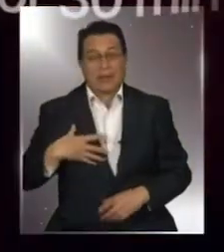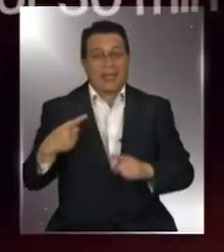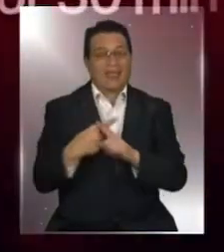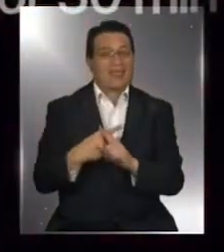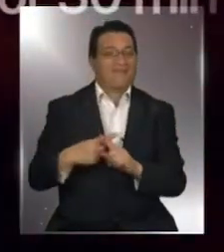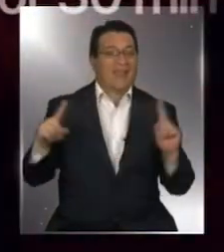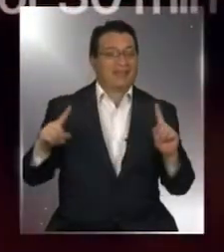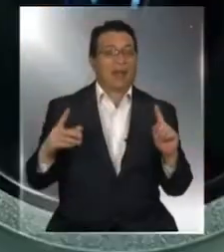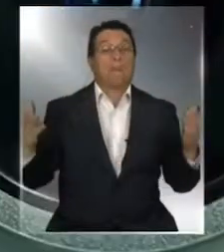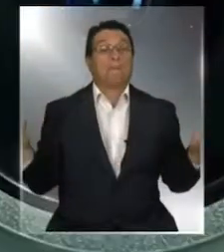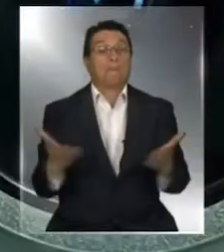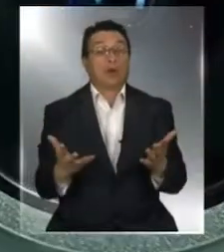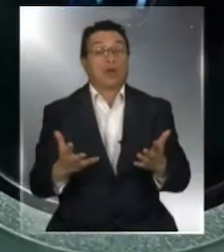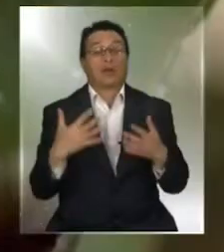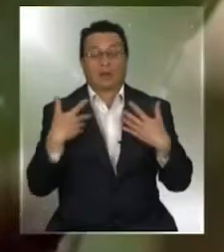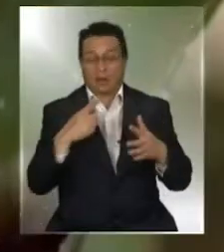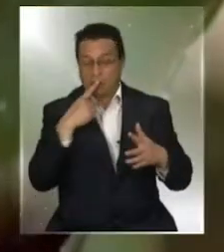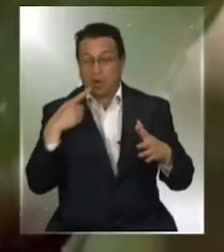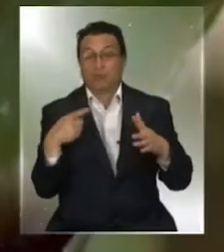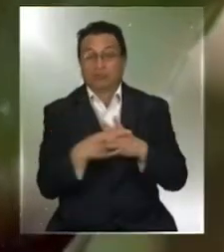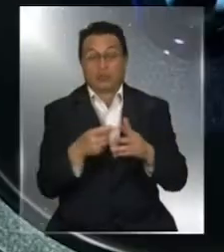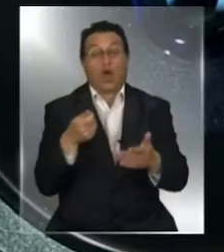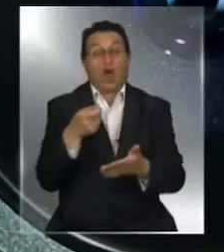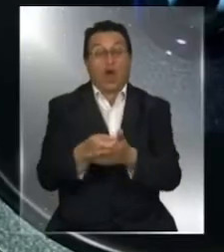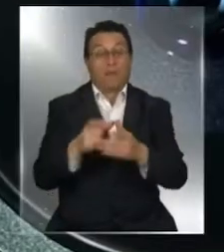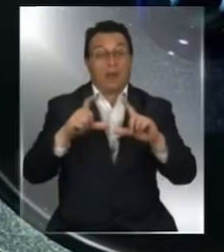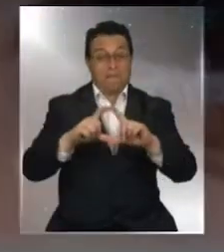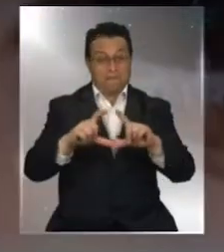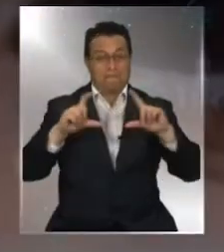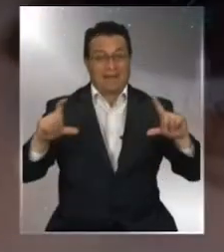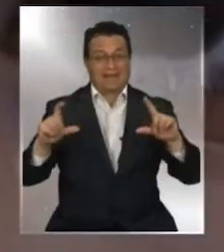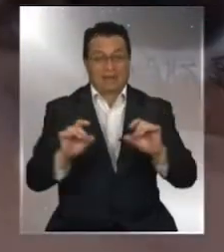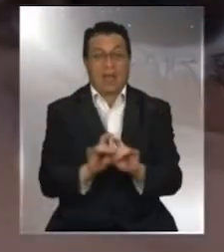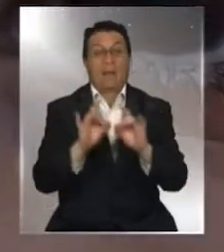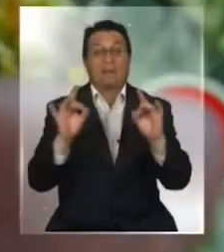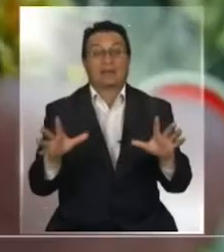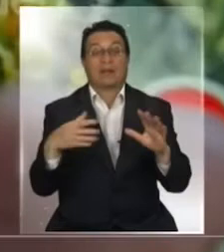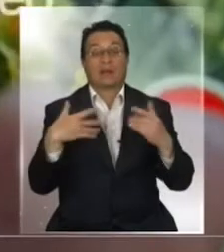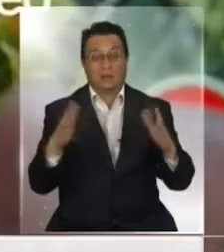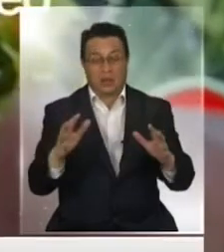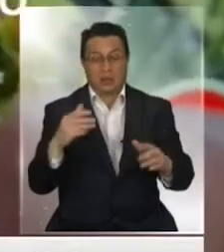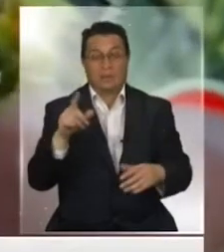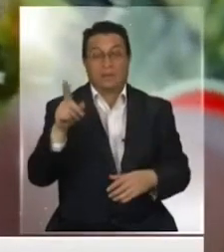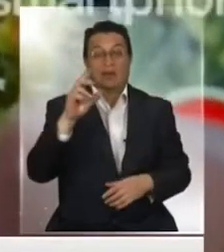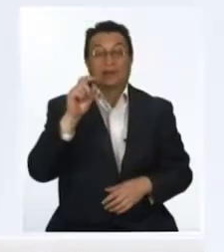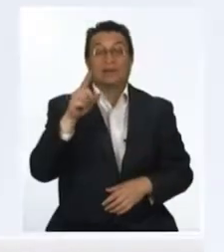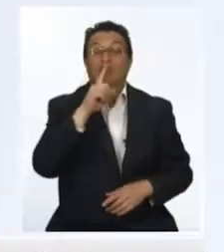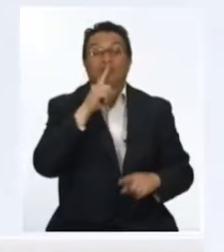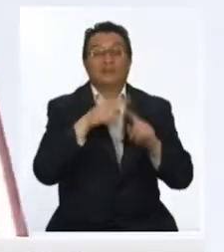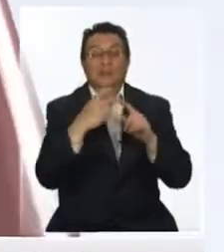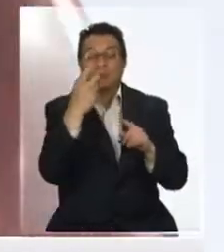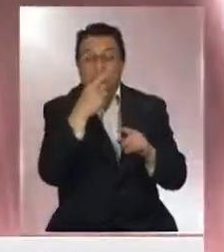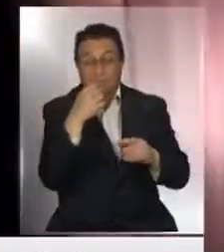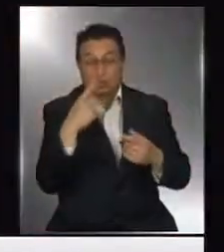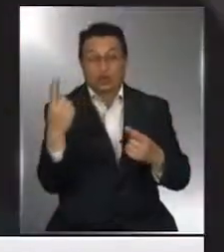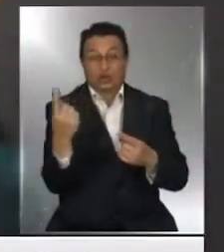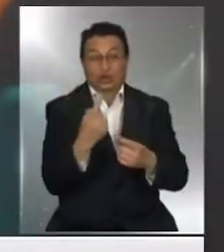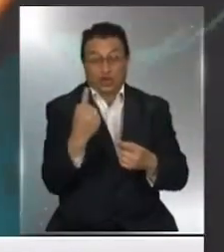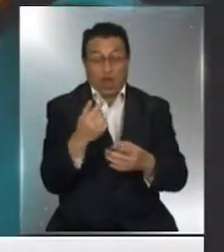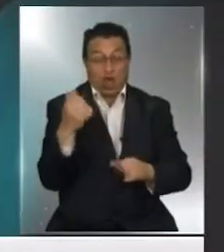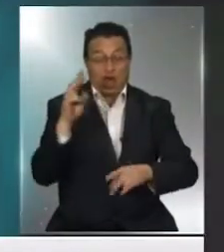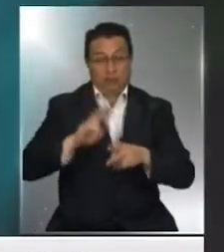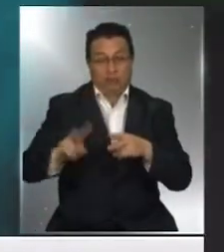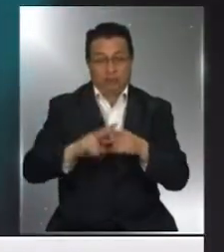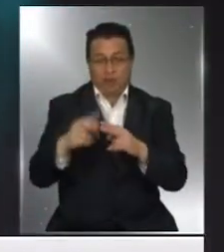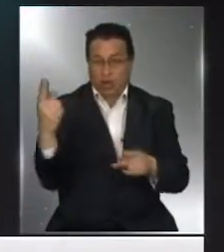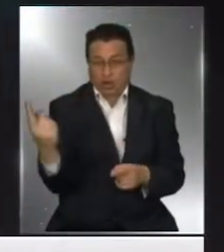qué? Porque también se ha filtrado que compró una patente muy especial con una capacidad de self-healing, que significa autorreparación. Por